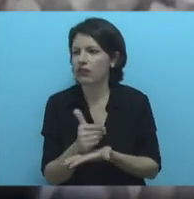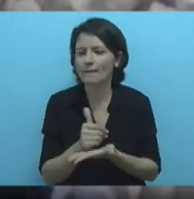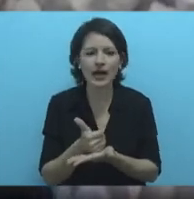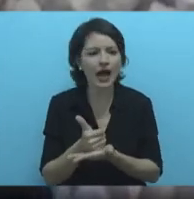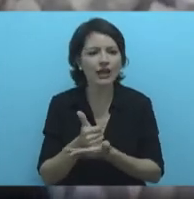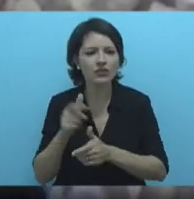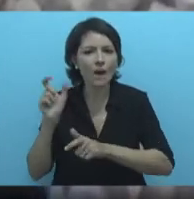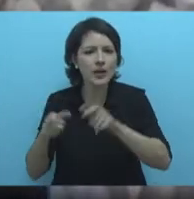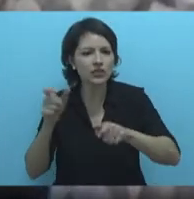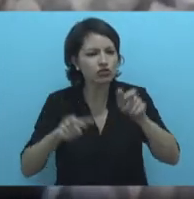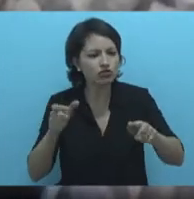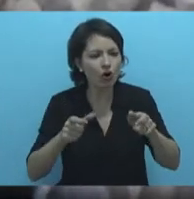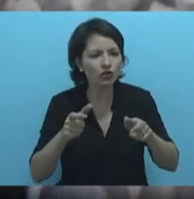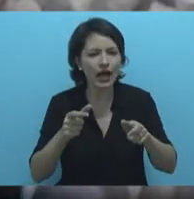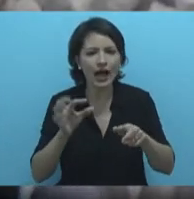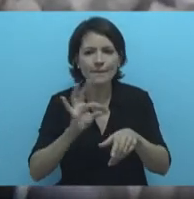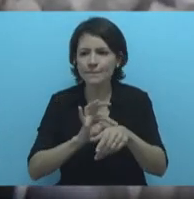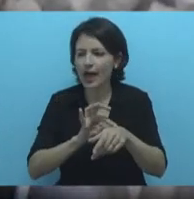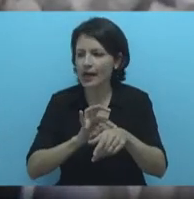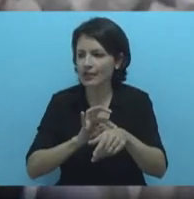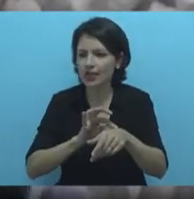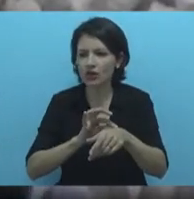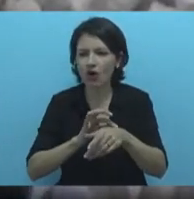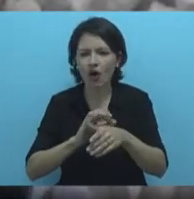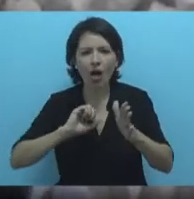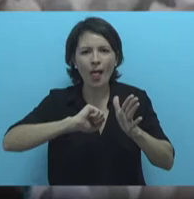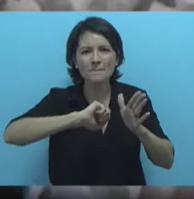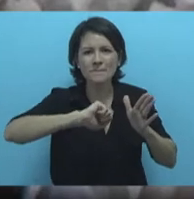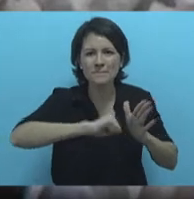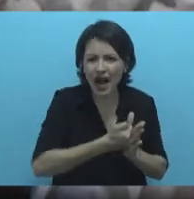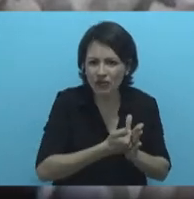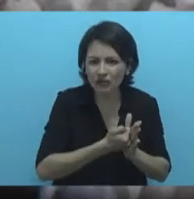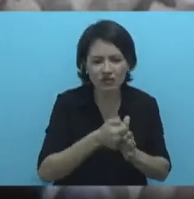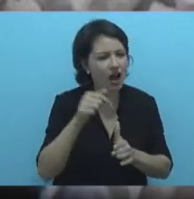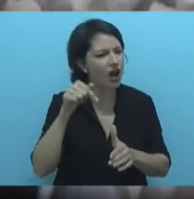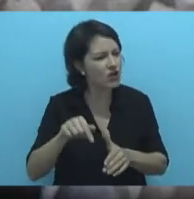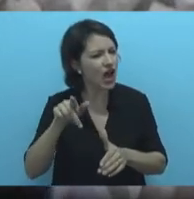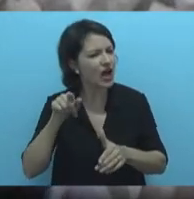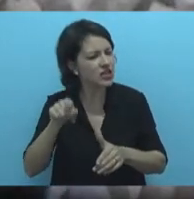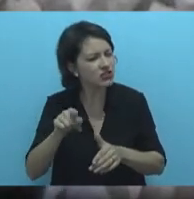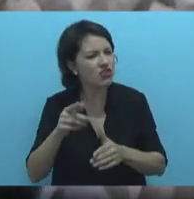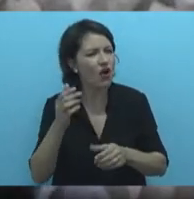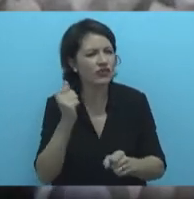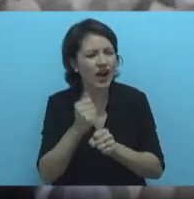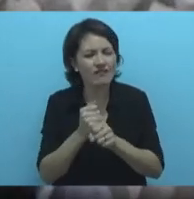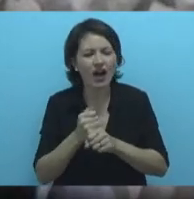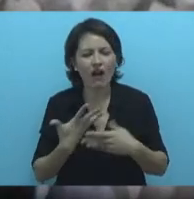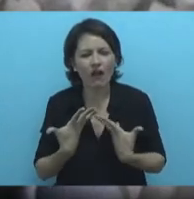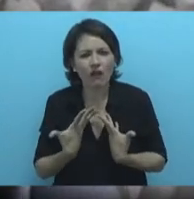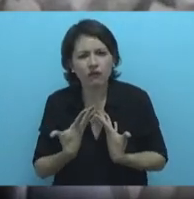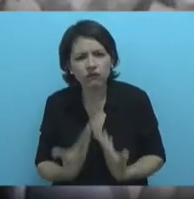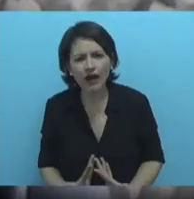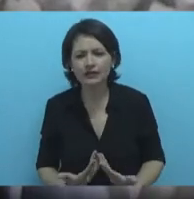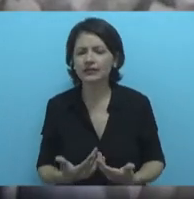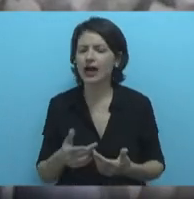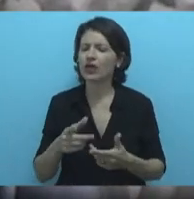al paro en momento que están agotados que los terapistas piden un poco